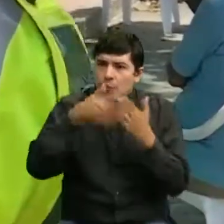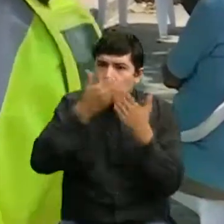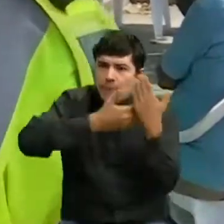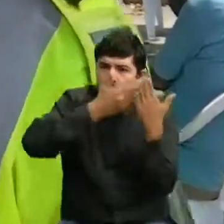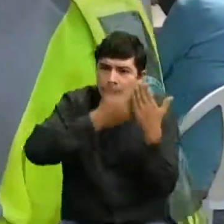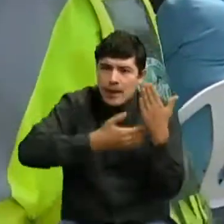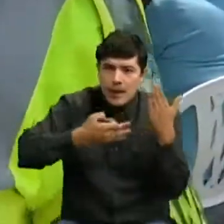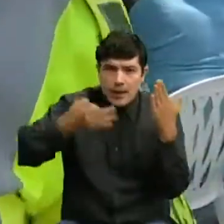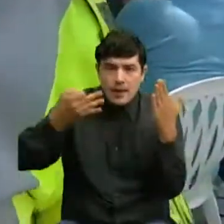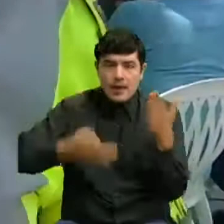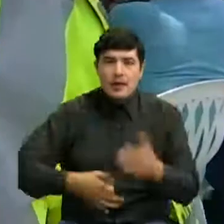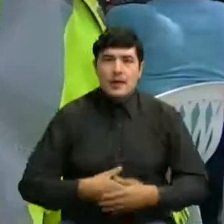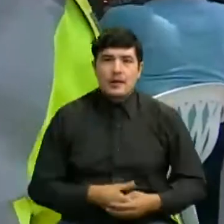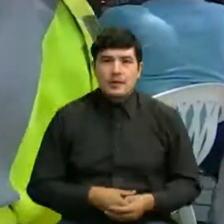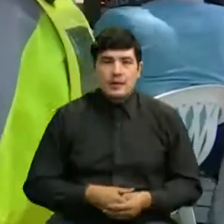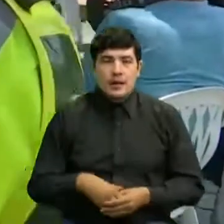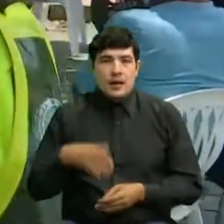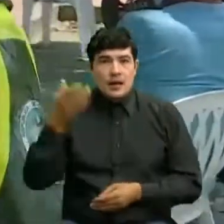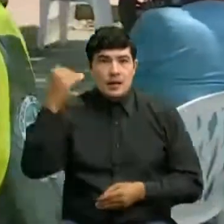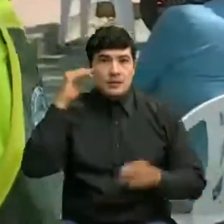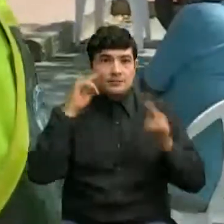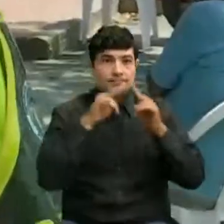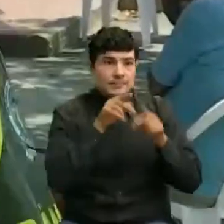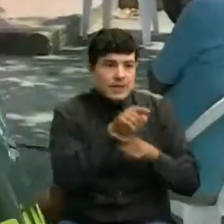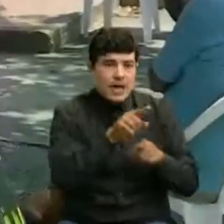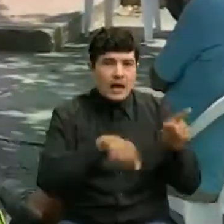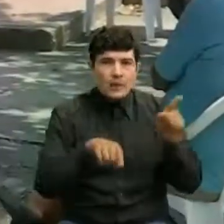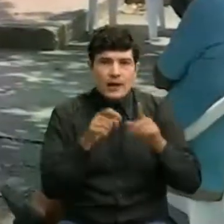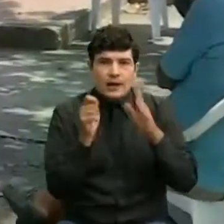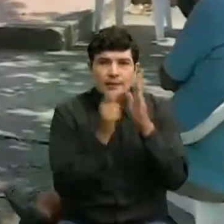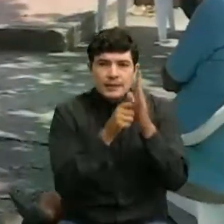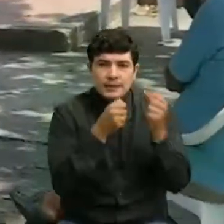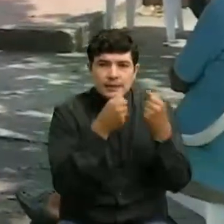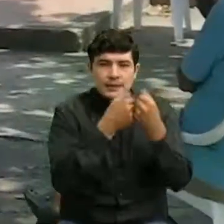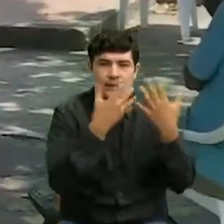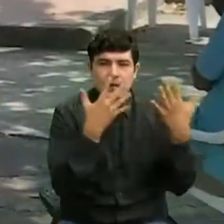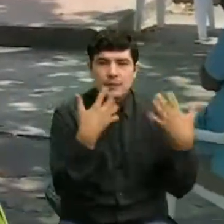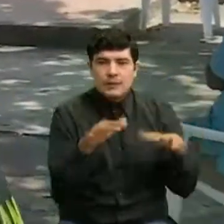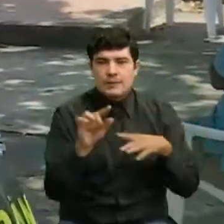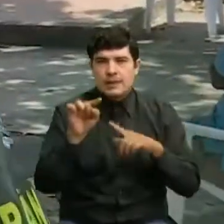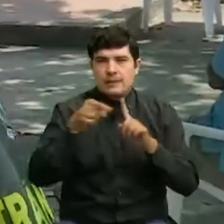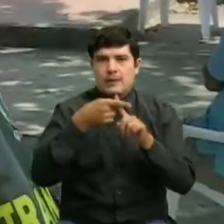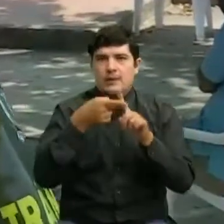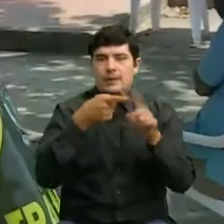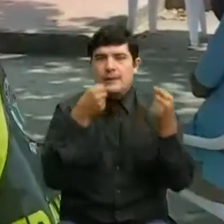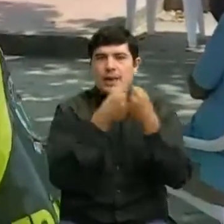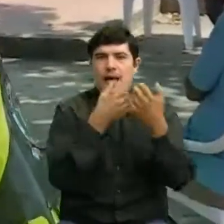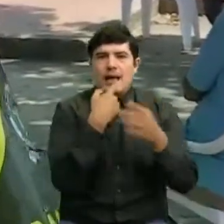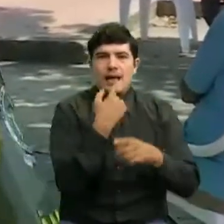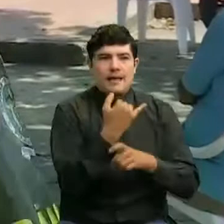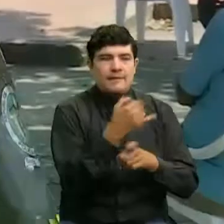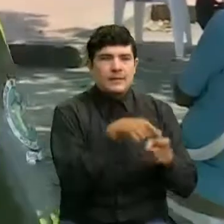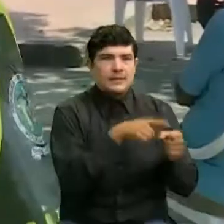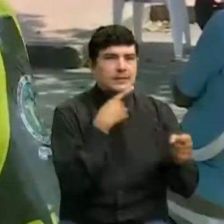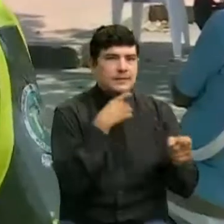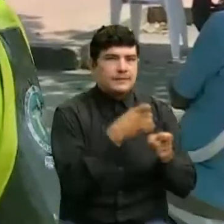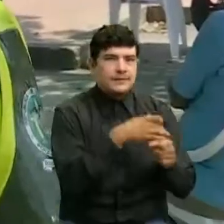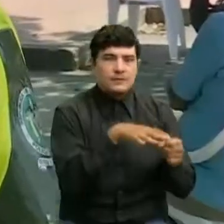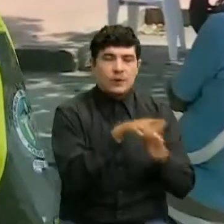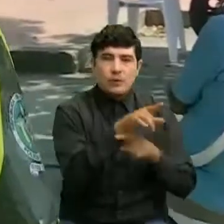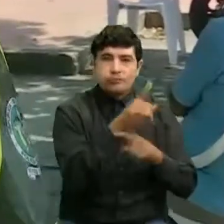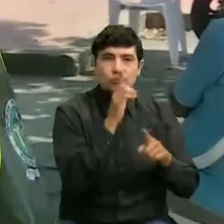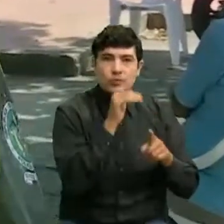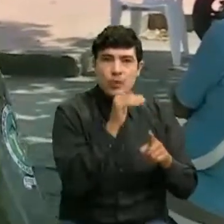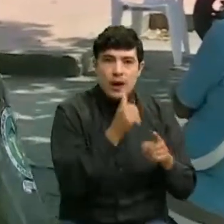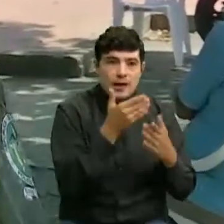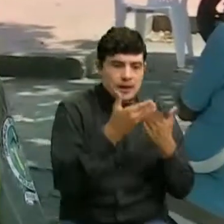día. Toda vez que hemos encontrado que en los accidentes de tránsito, la primera falla que tenemos es no portar la documentación al día, como lo